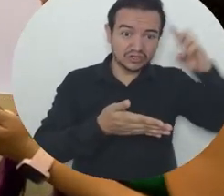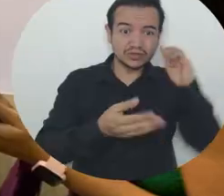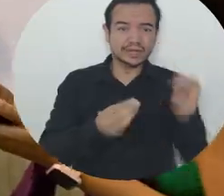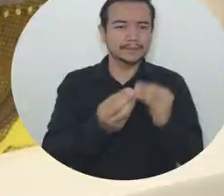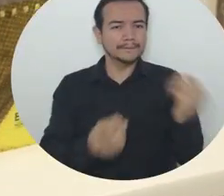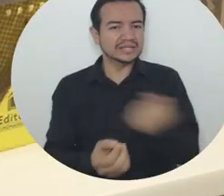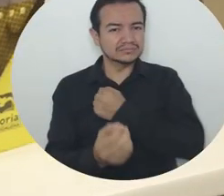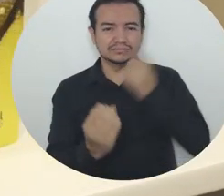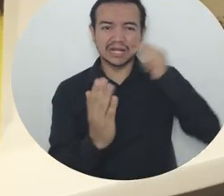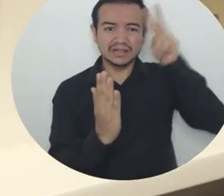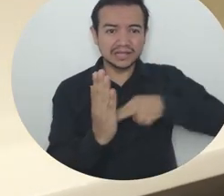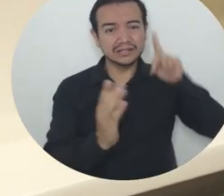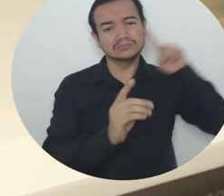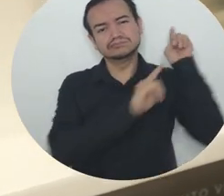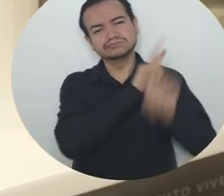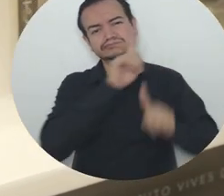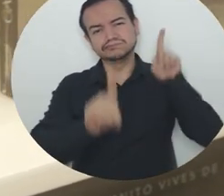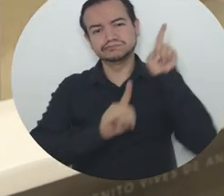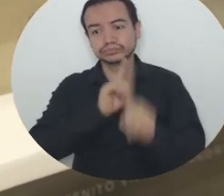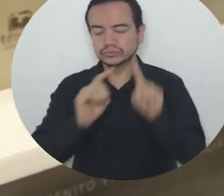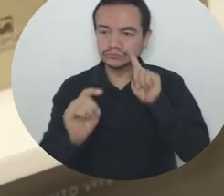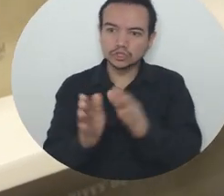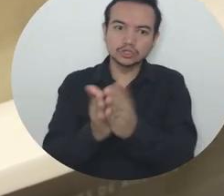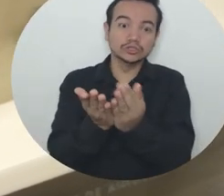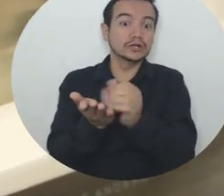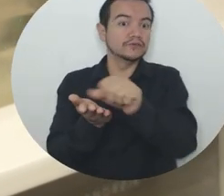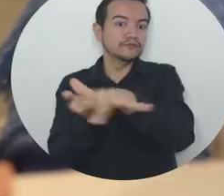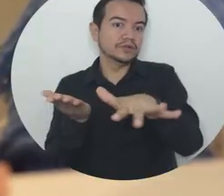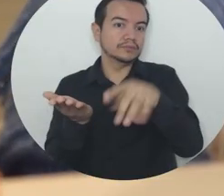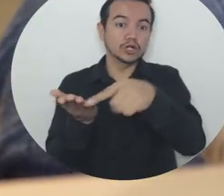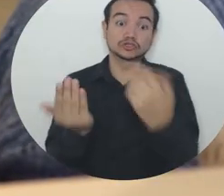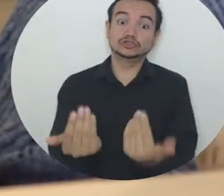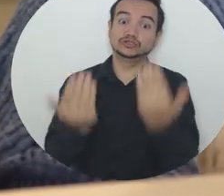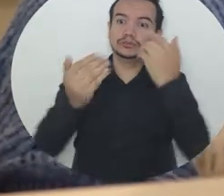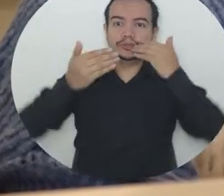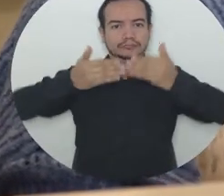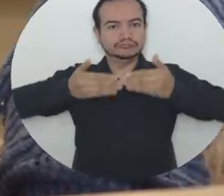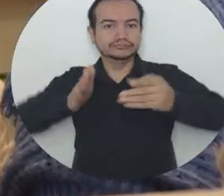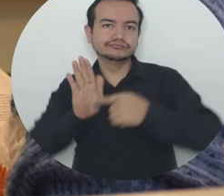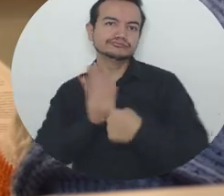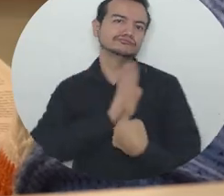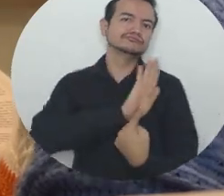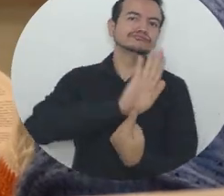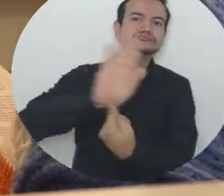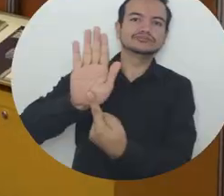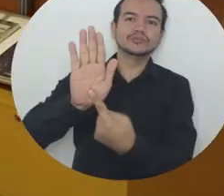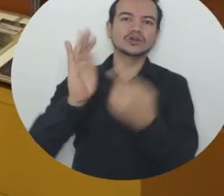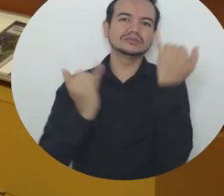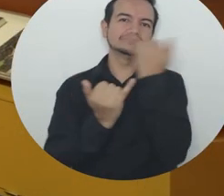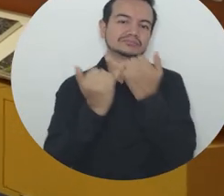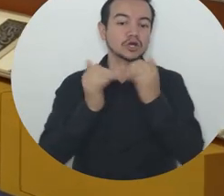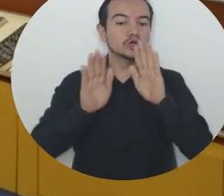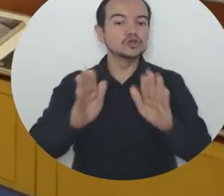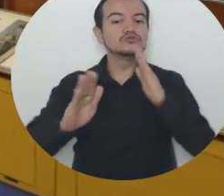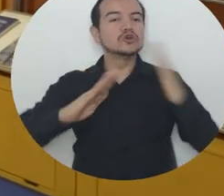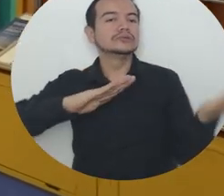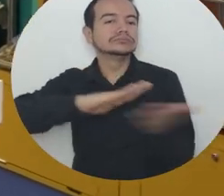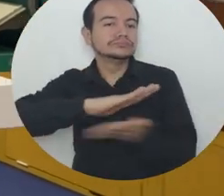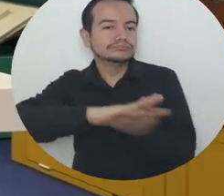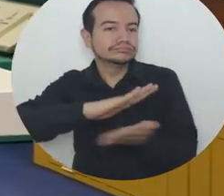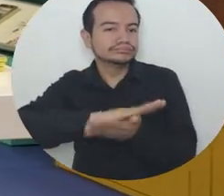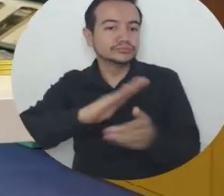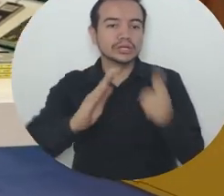y miembros de la industria editorial que reconocieron a la Filsmar como una ventana de exposición para visibilizar y distribuir las